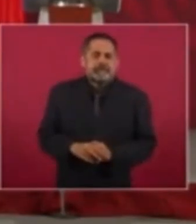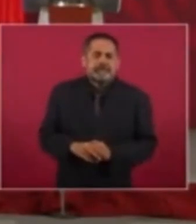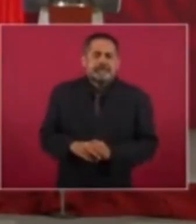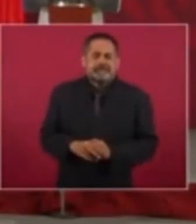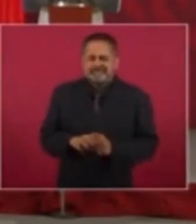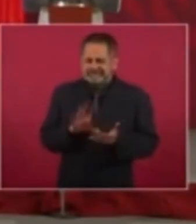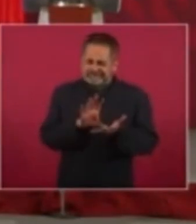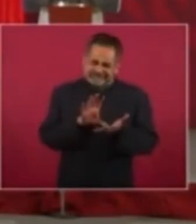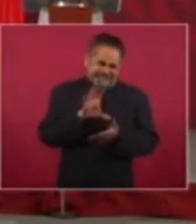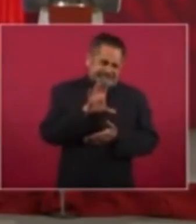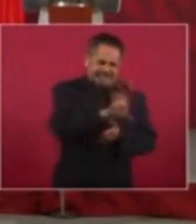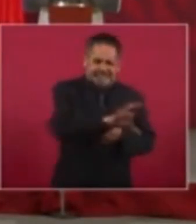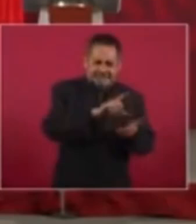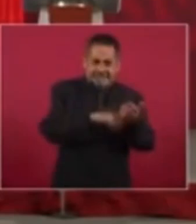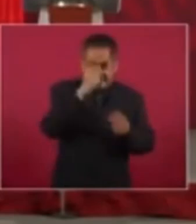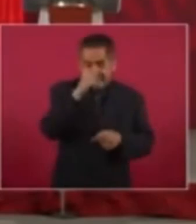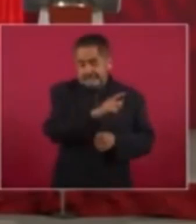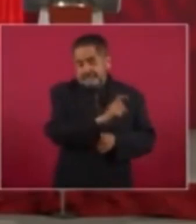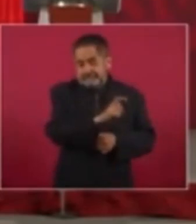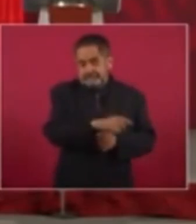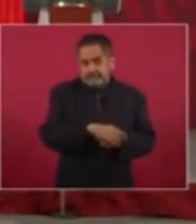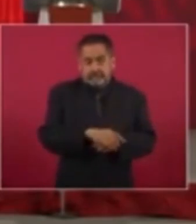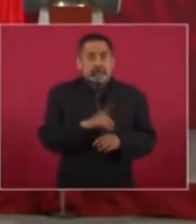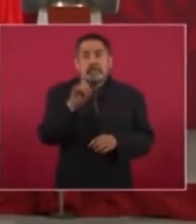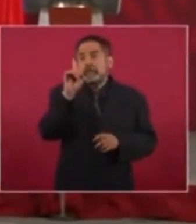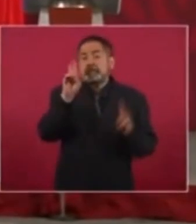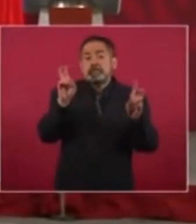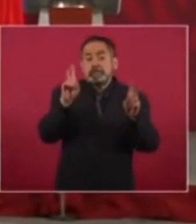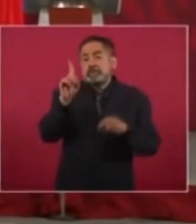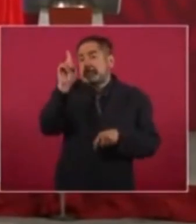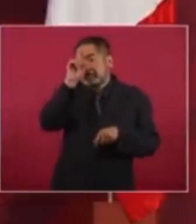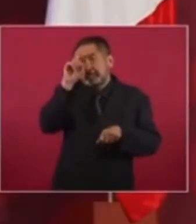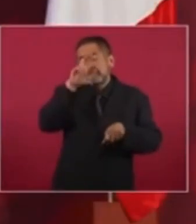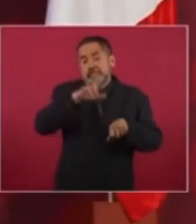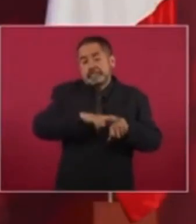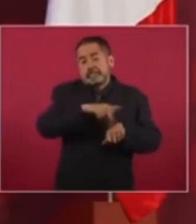considerable de dinero, su asesor.